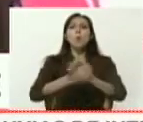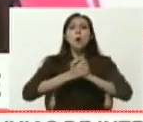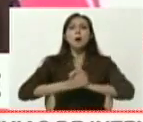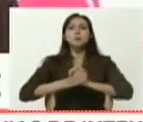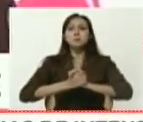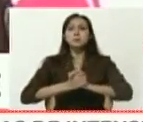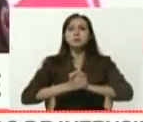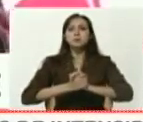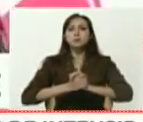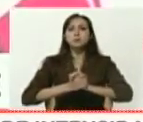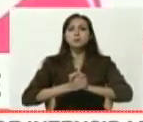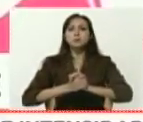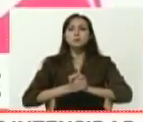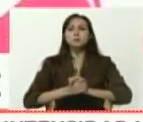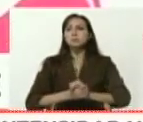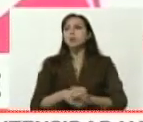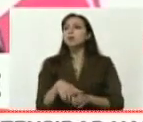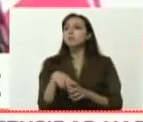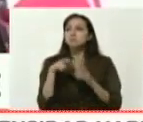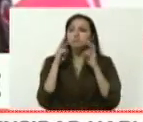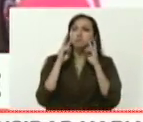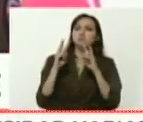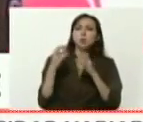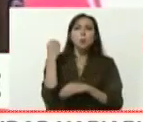su última proclama,